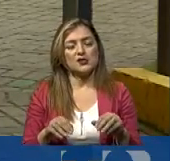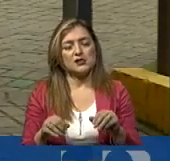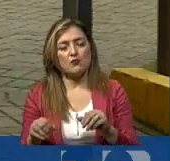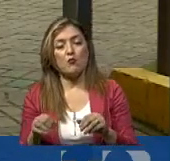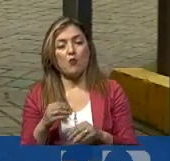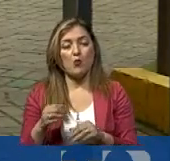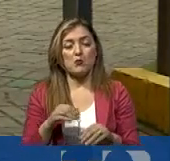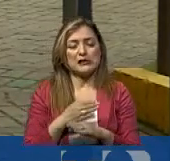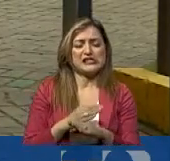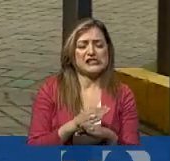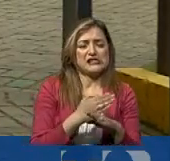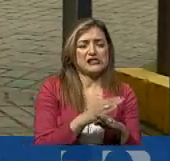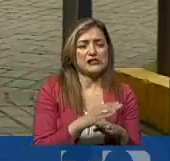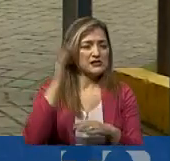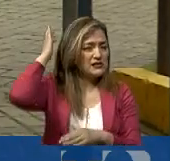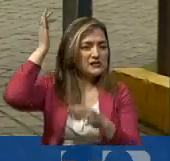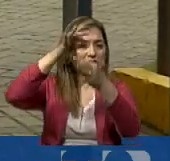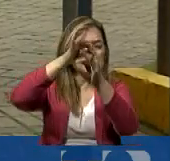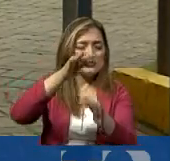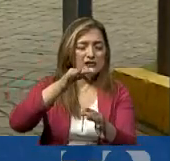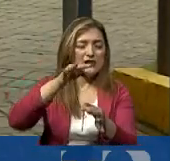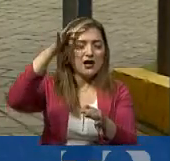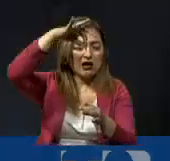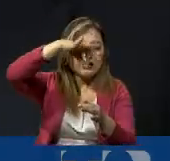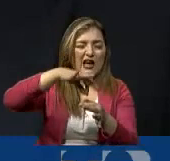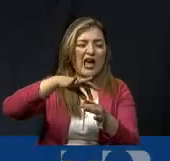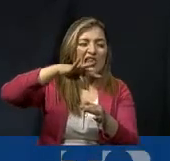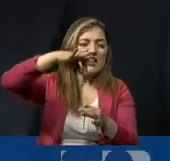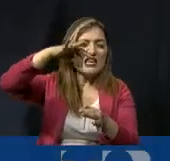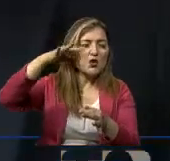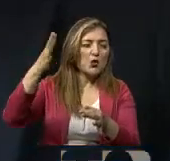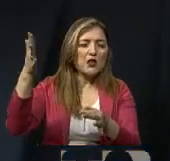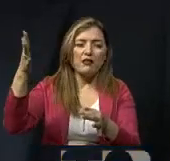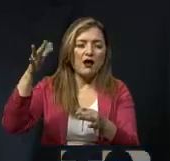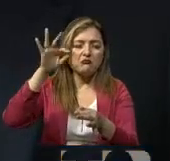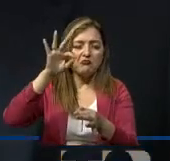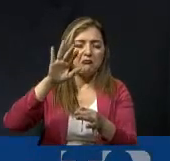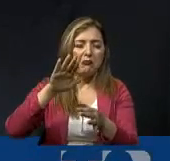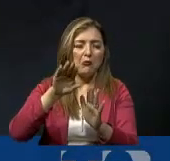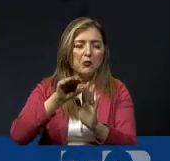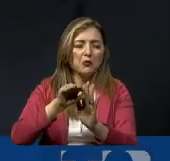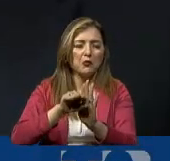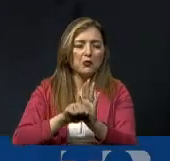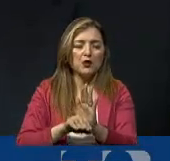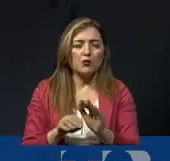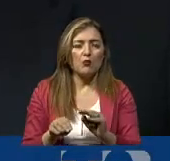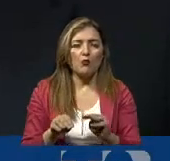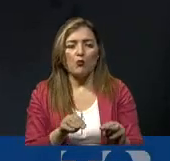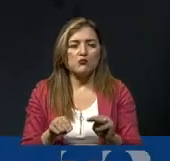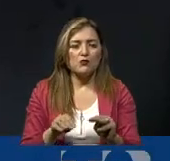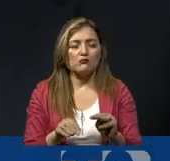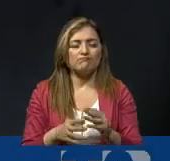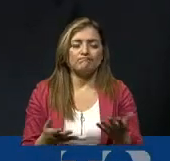con su líquido de que espinal o sea no tiene ya movimiento una de las condiciones básicas que hay que cumplir para poder